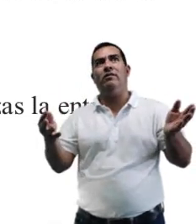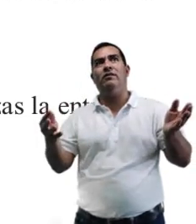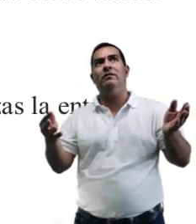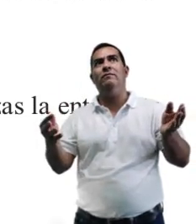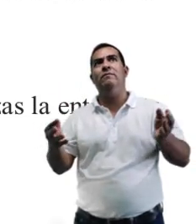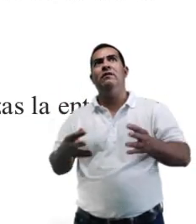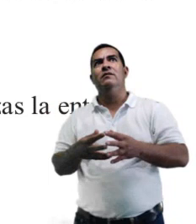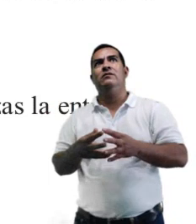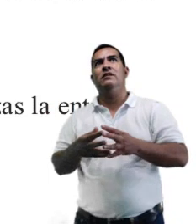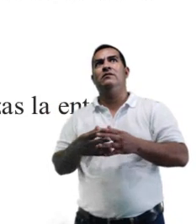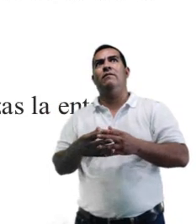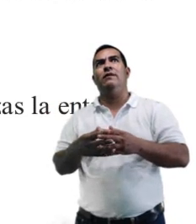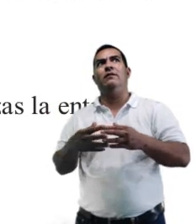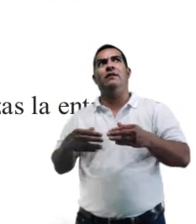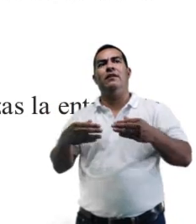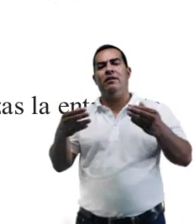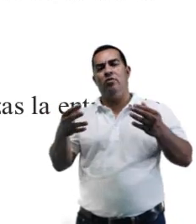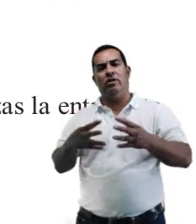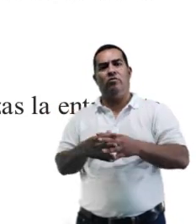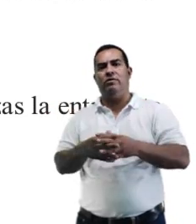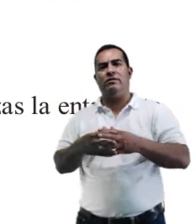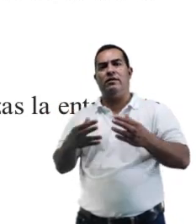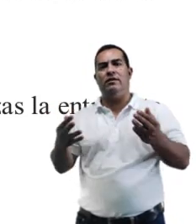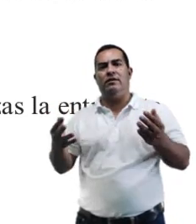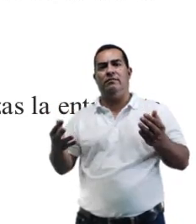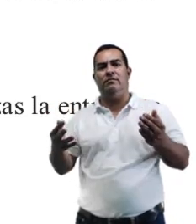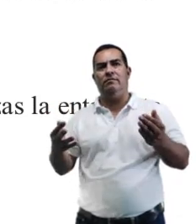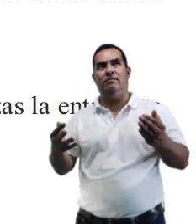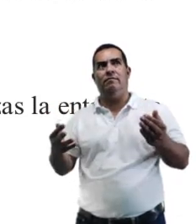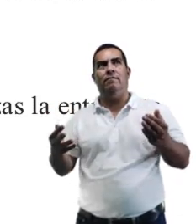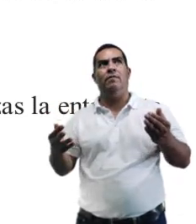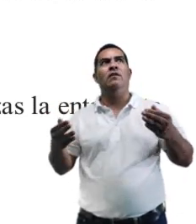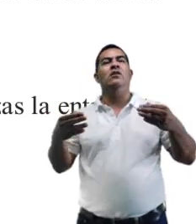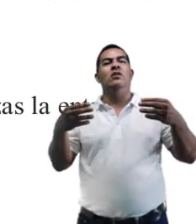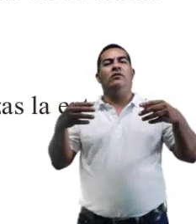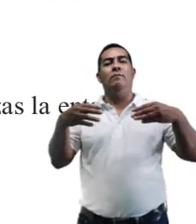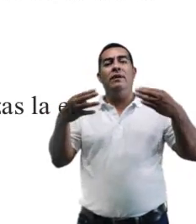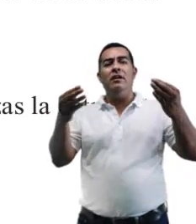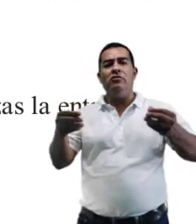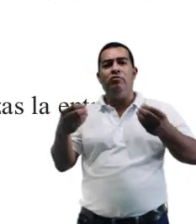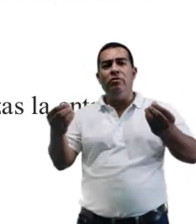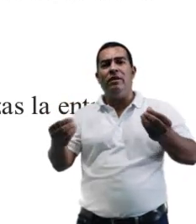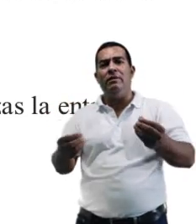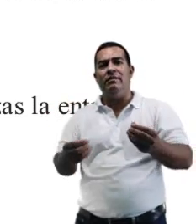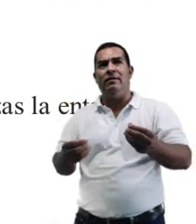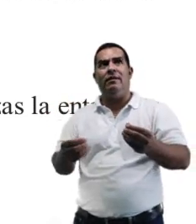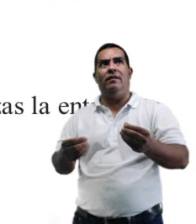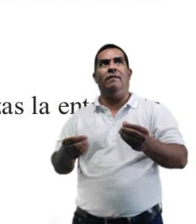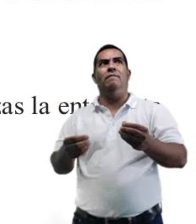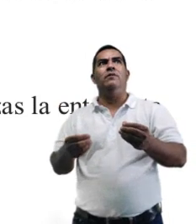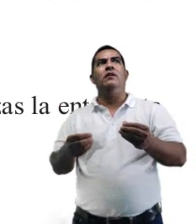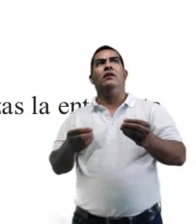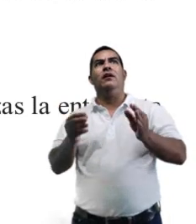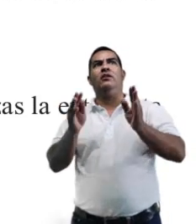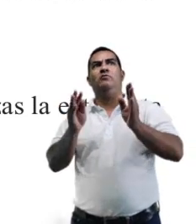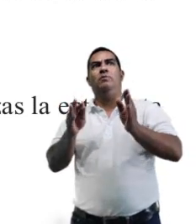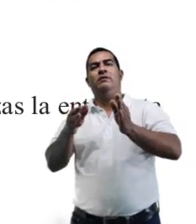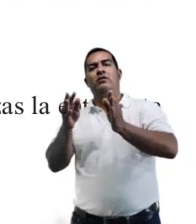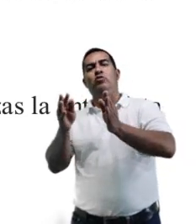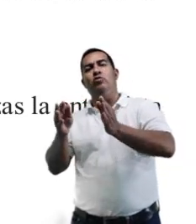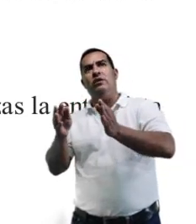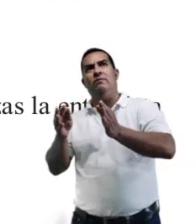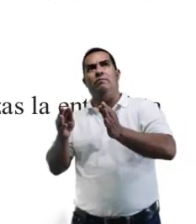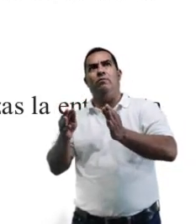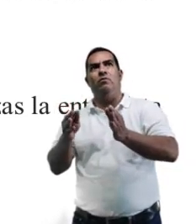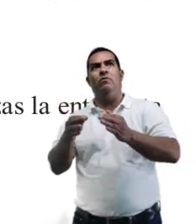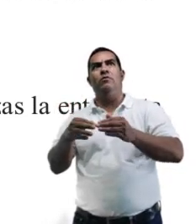una oferta sin saber el salario que te ofrecería. También es fundamental que